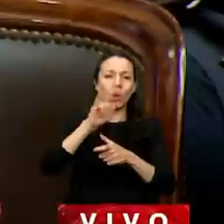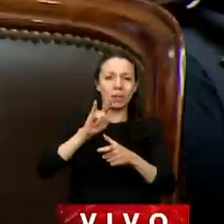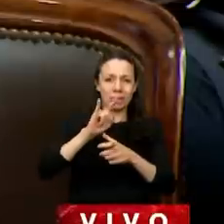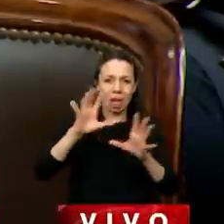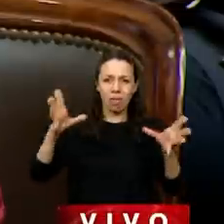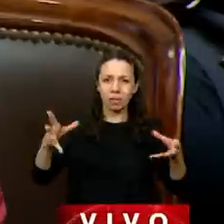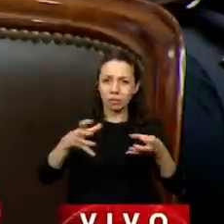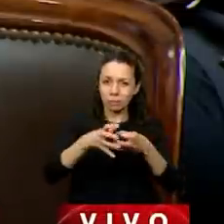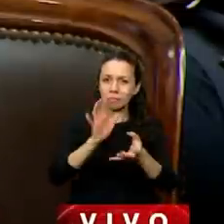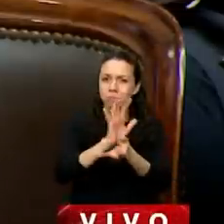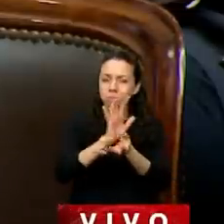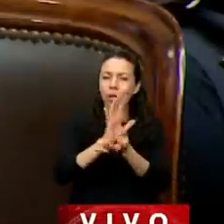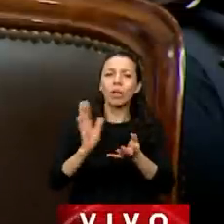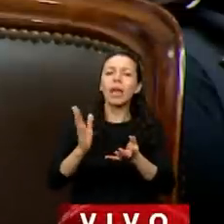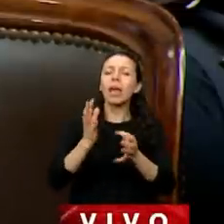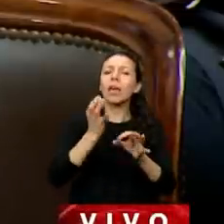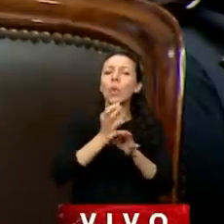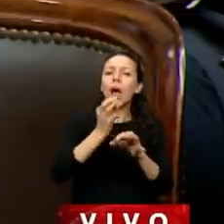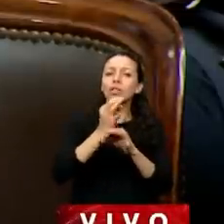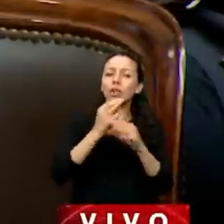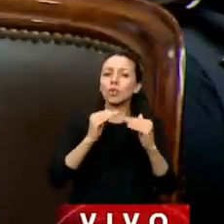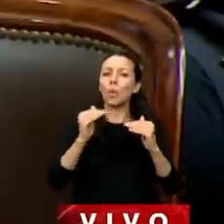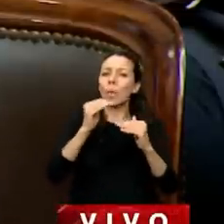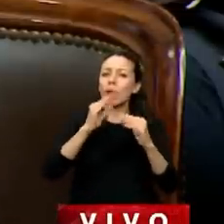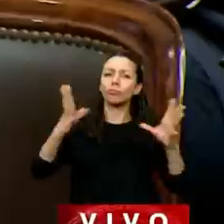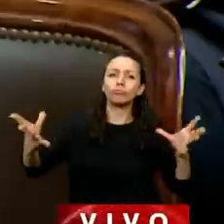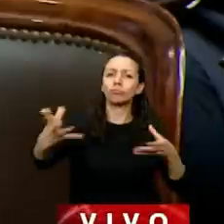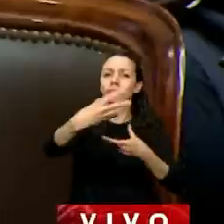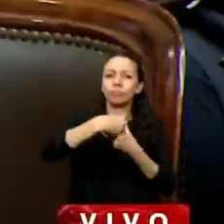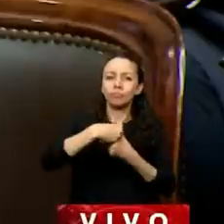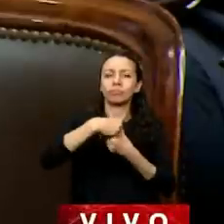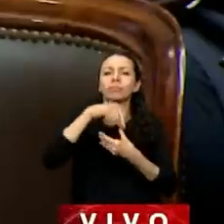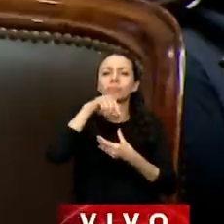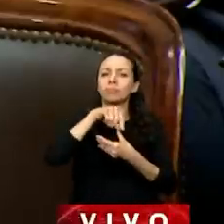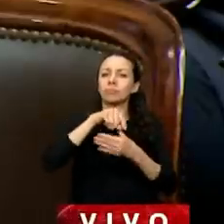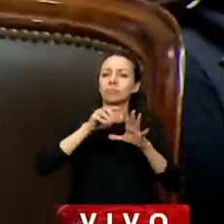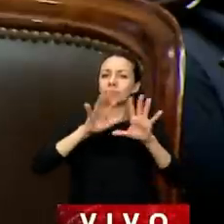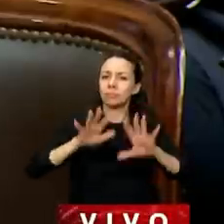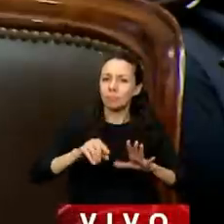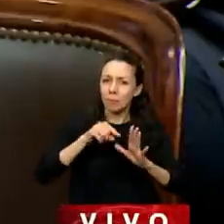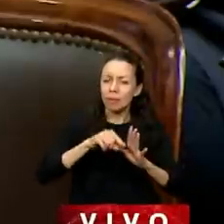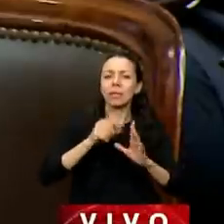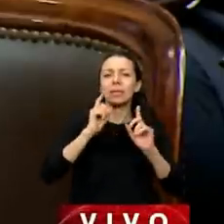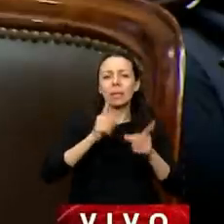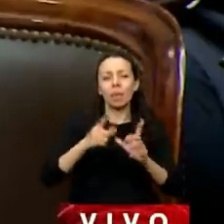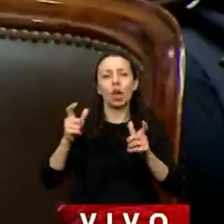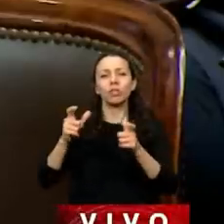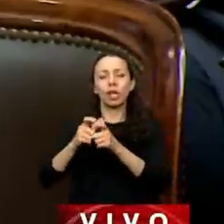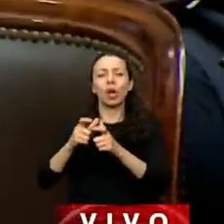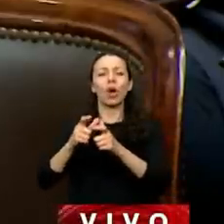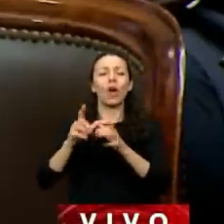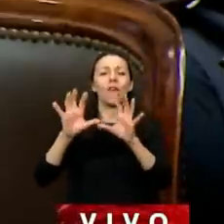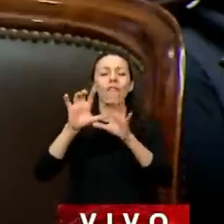quedaba toda la educación superior contenida en este debate y además asegurábamos la participación del Consejo Federal de